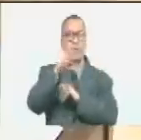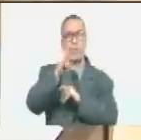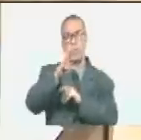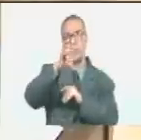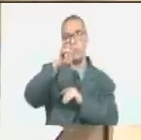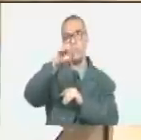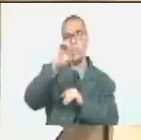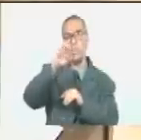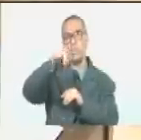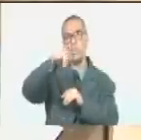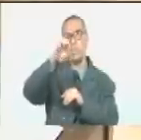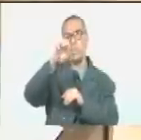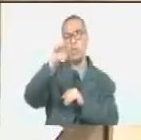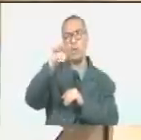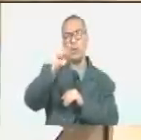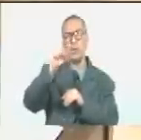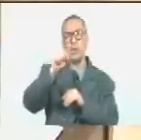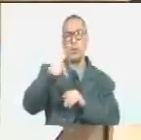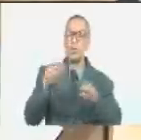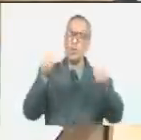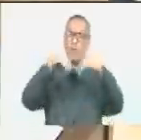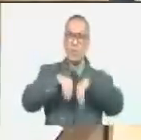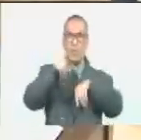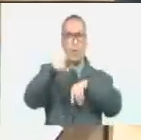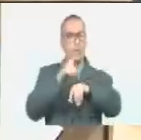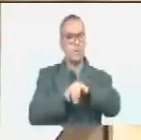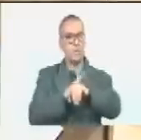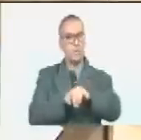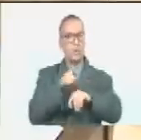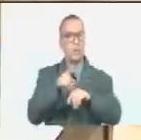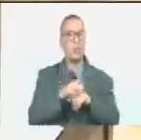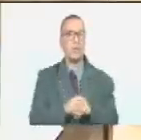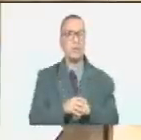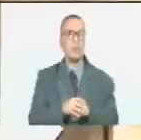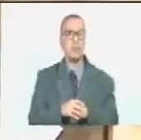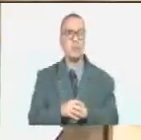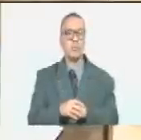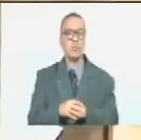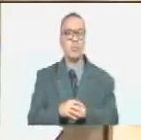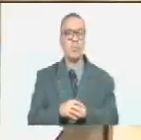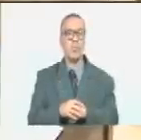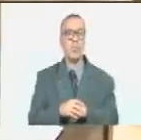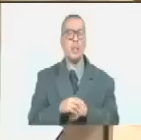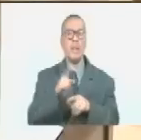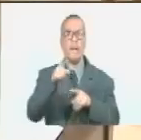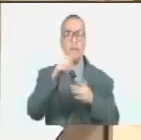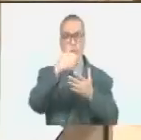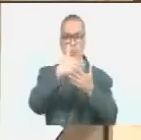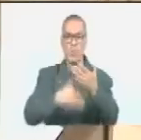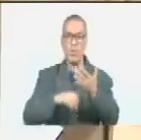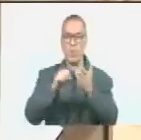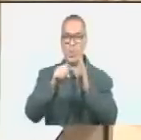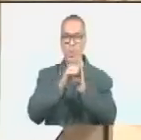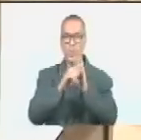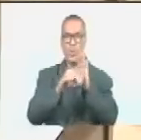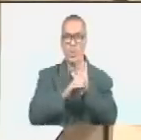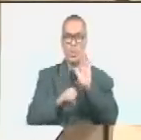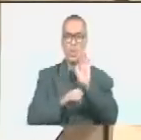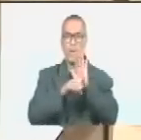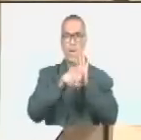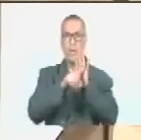bienes. No nos pusimos de acuerdo en ese momento y fuimos al Código Civil, y el Código